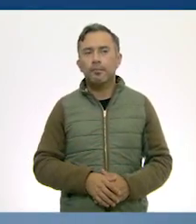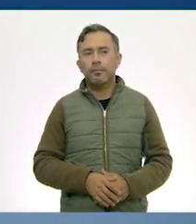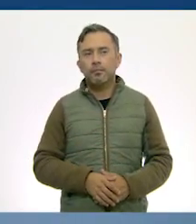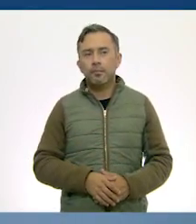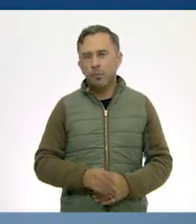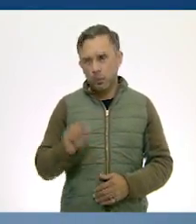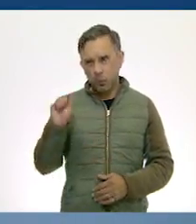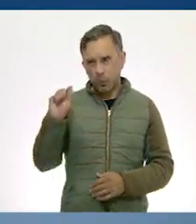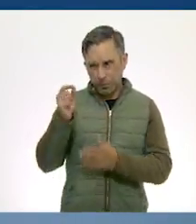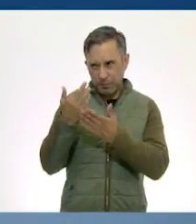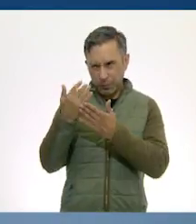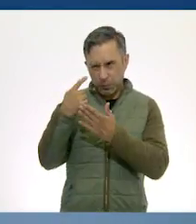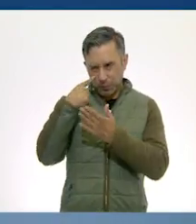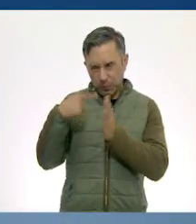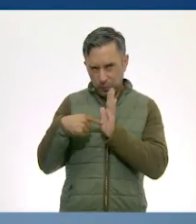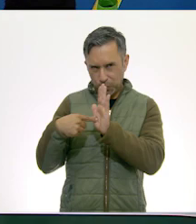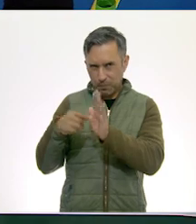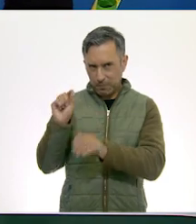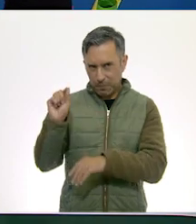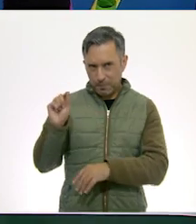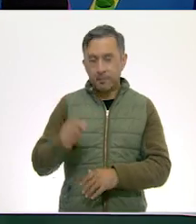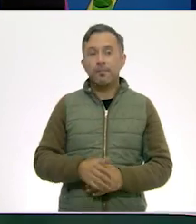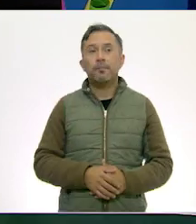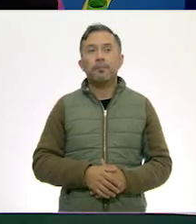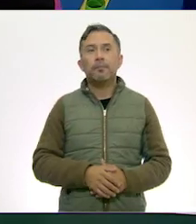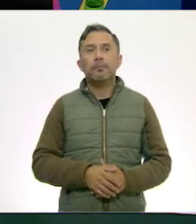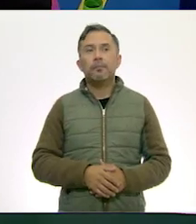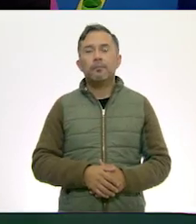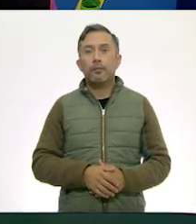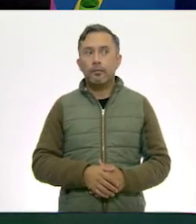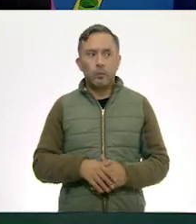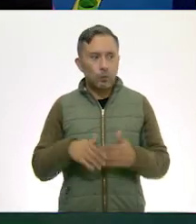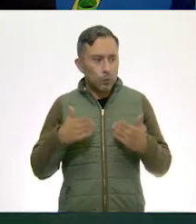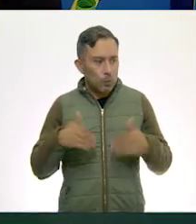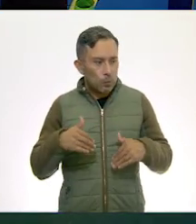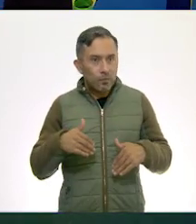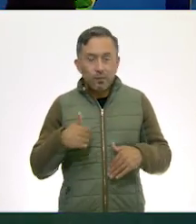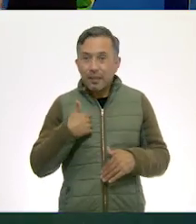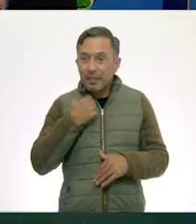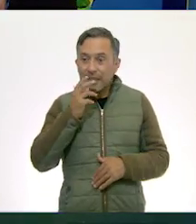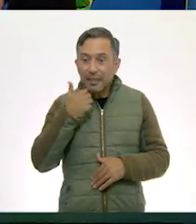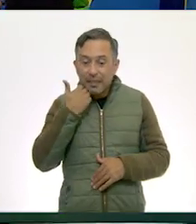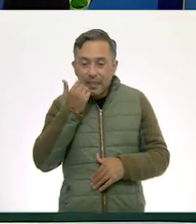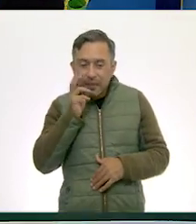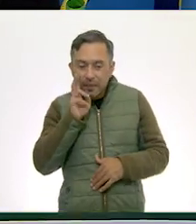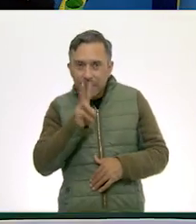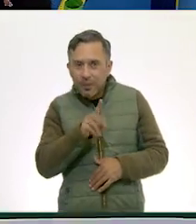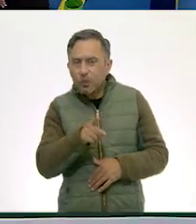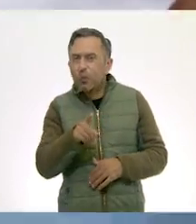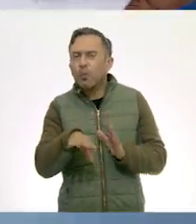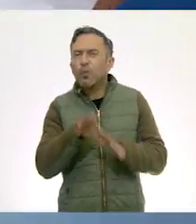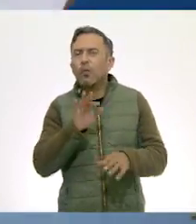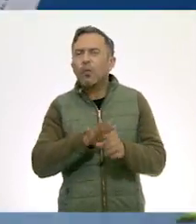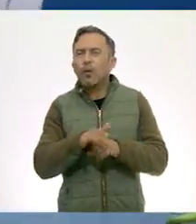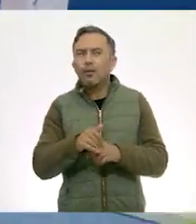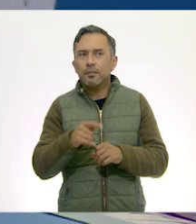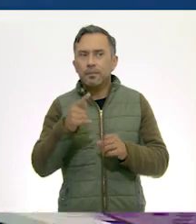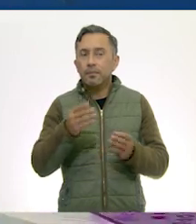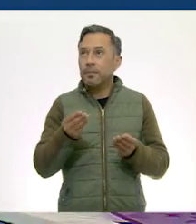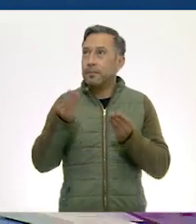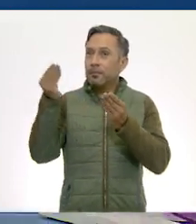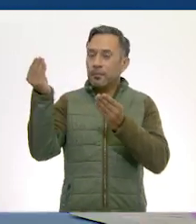Ahorita te las doy, maestra. Ay, yo quiero saber cuáles fueron las que encontró. ¡Ay,